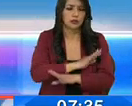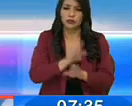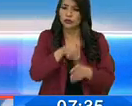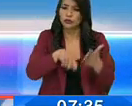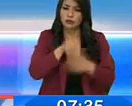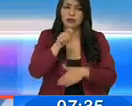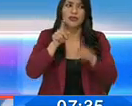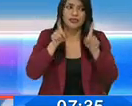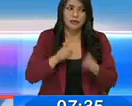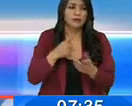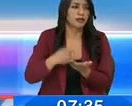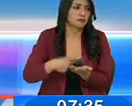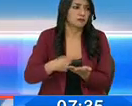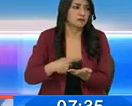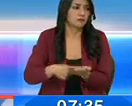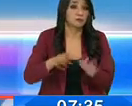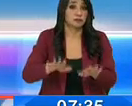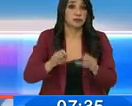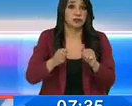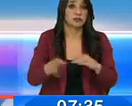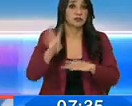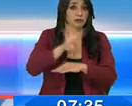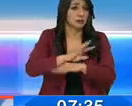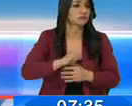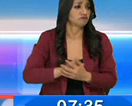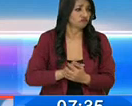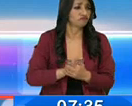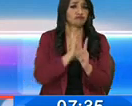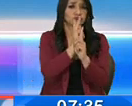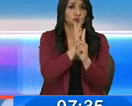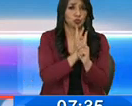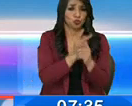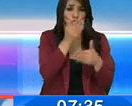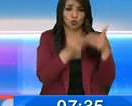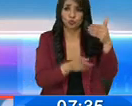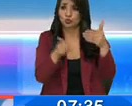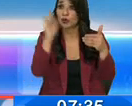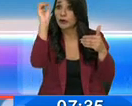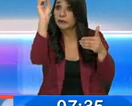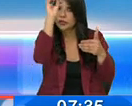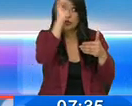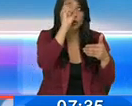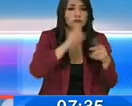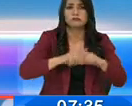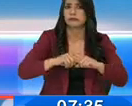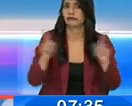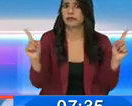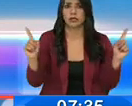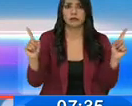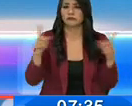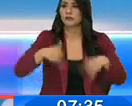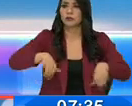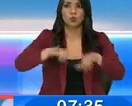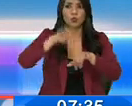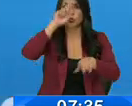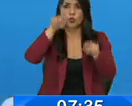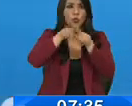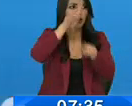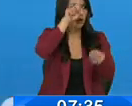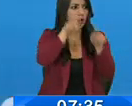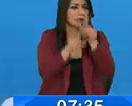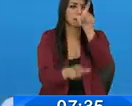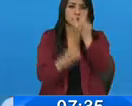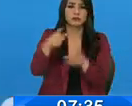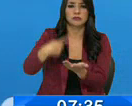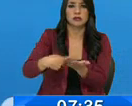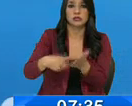no solamente en la Asamblea hemos cuestionado los puntos de vista, sino desde distintos sectores y varios analistas, tanto